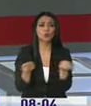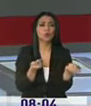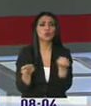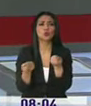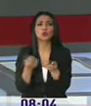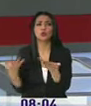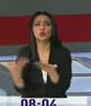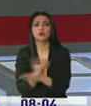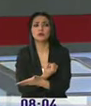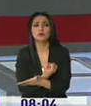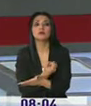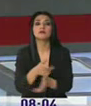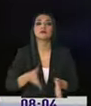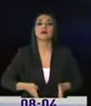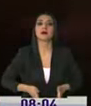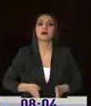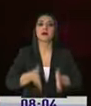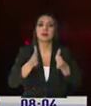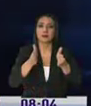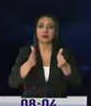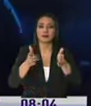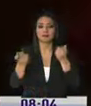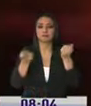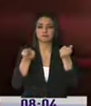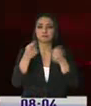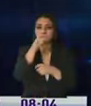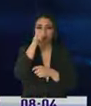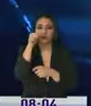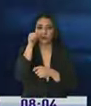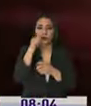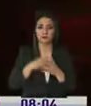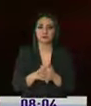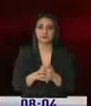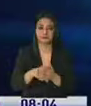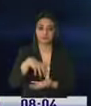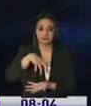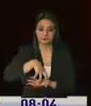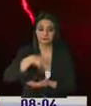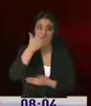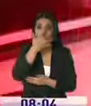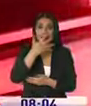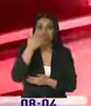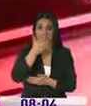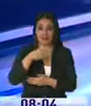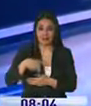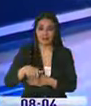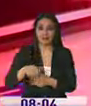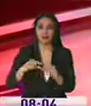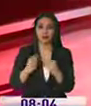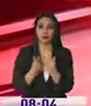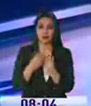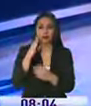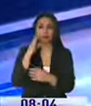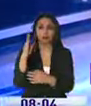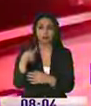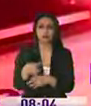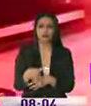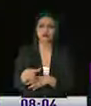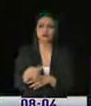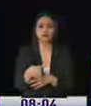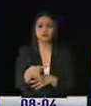en carreteras. Salieron de su base San Lorenzo, cantón fronterizo de la provincia de Esmeraldas, respondiendo